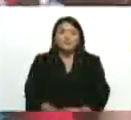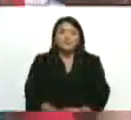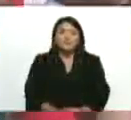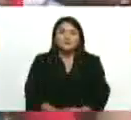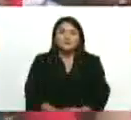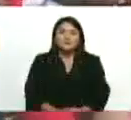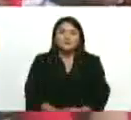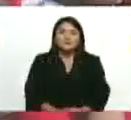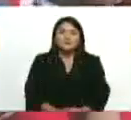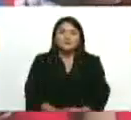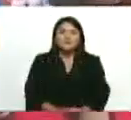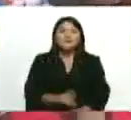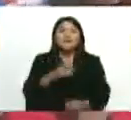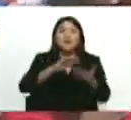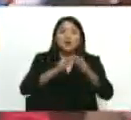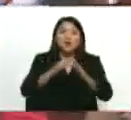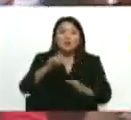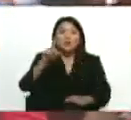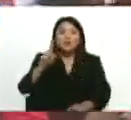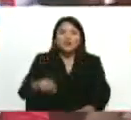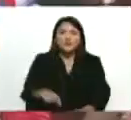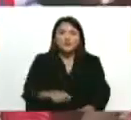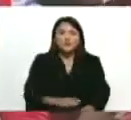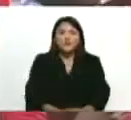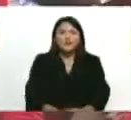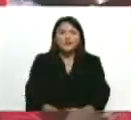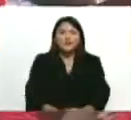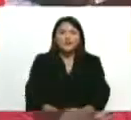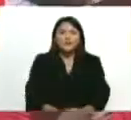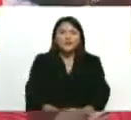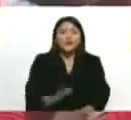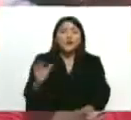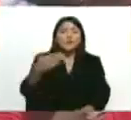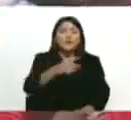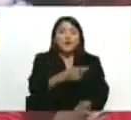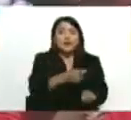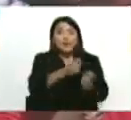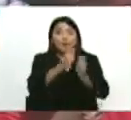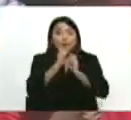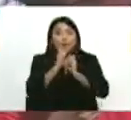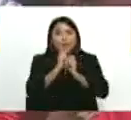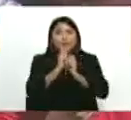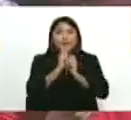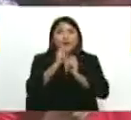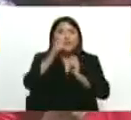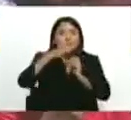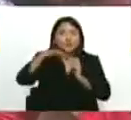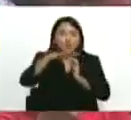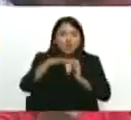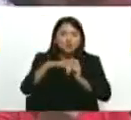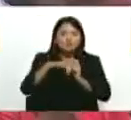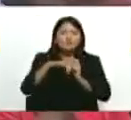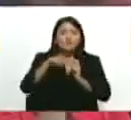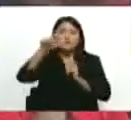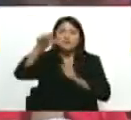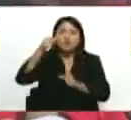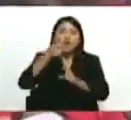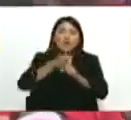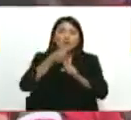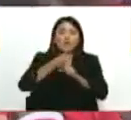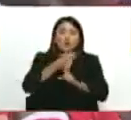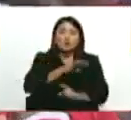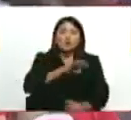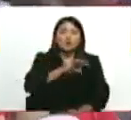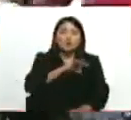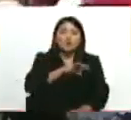De las comunas, de los pescadores, de los campesinos, de los luchadores sociales y luchadoras sociales,